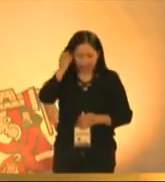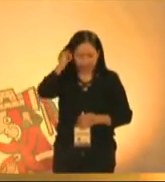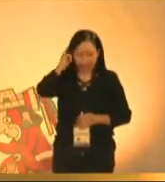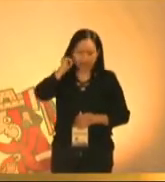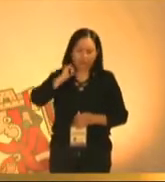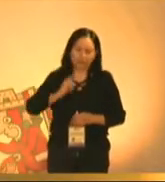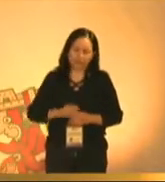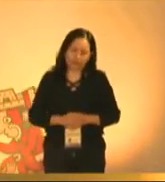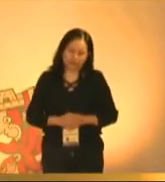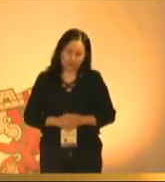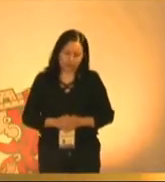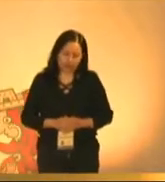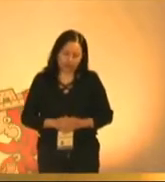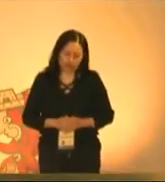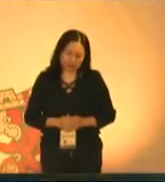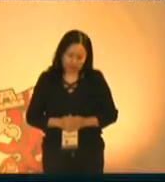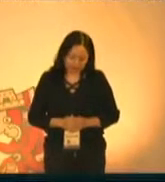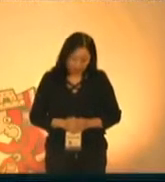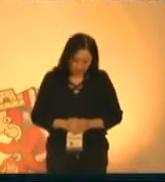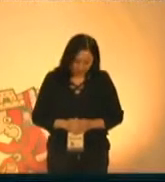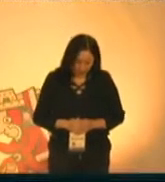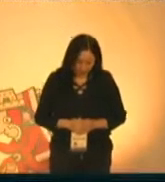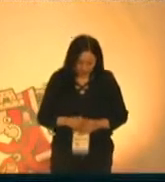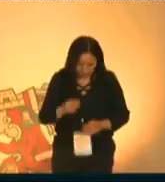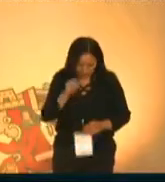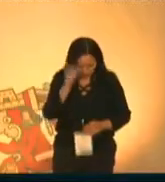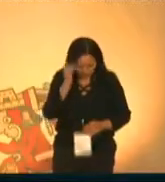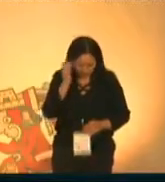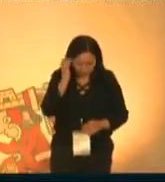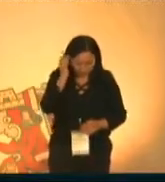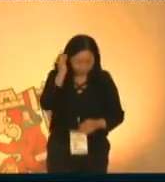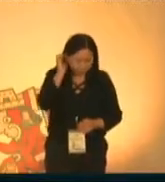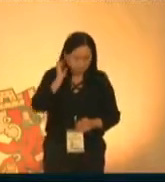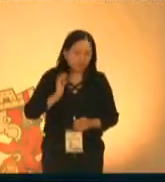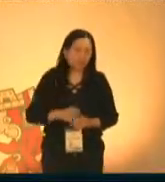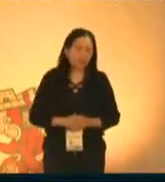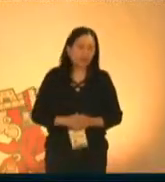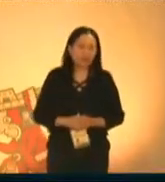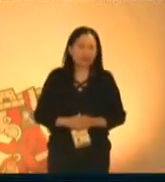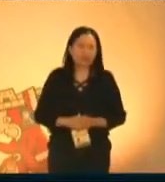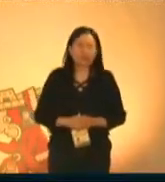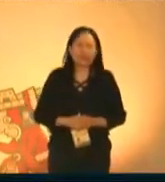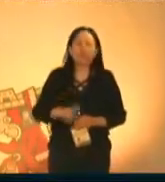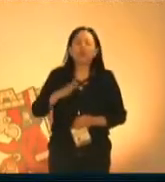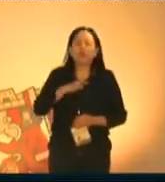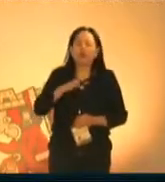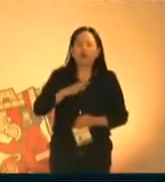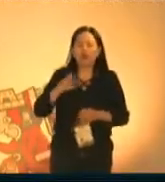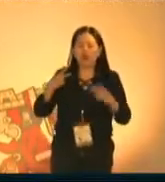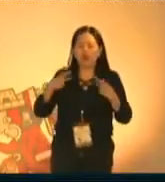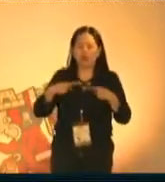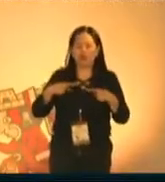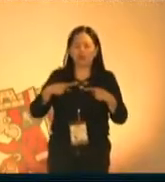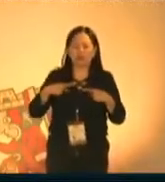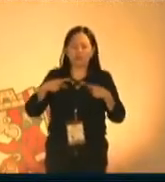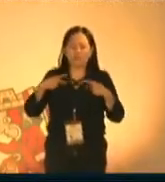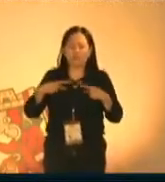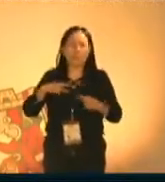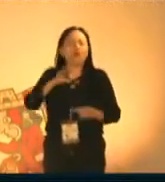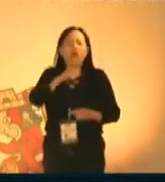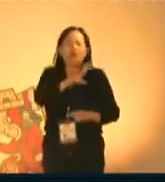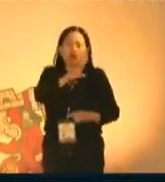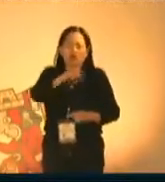sucede a los a los principales generales bueno una cosa que le sucede no lo peor